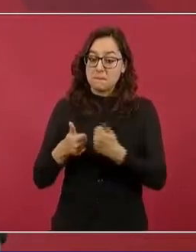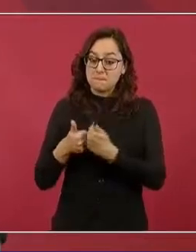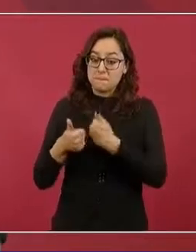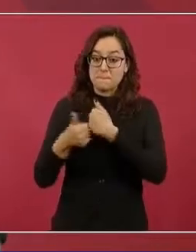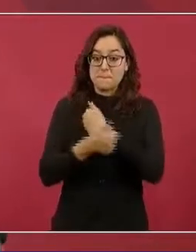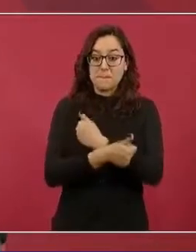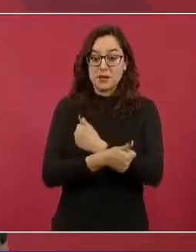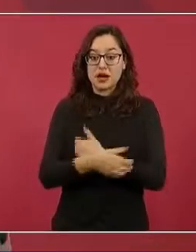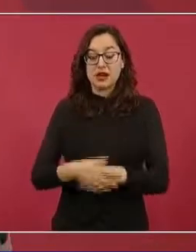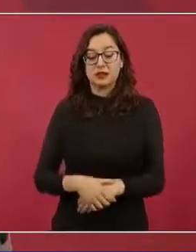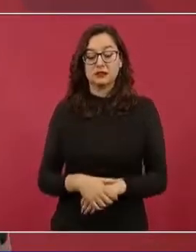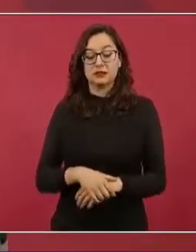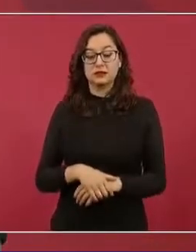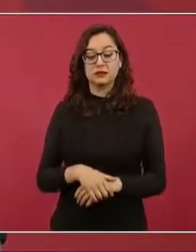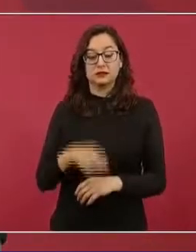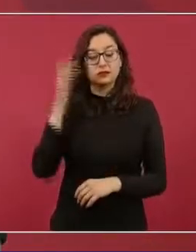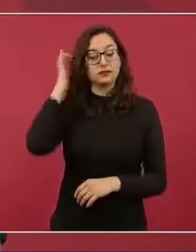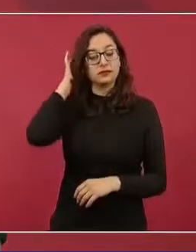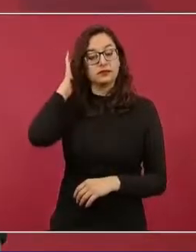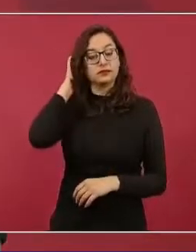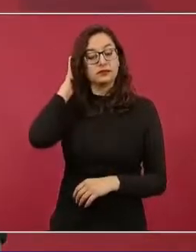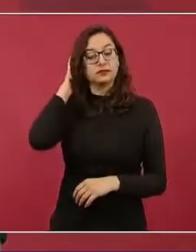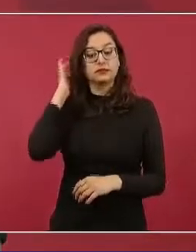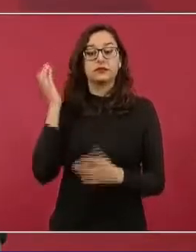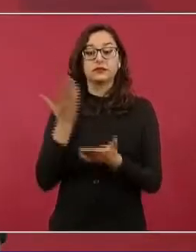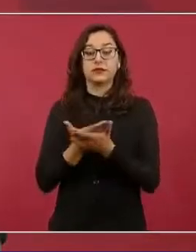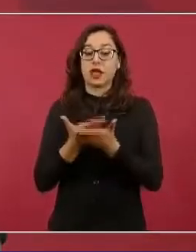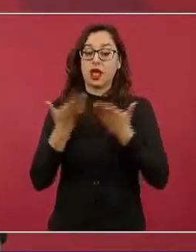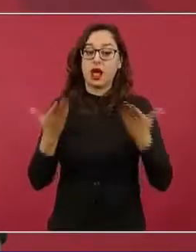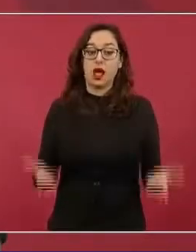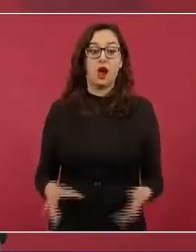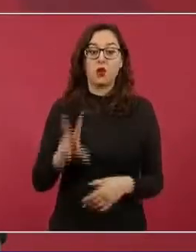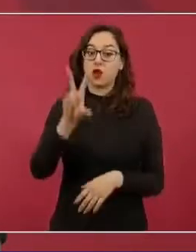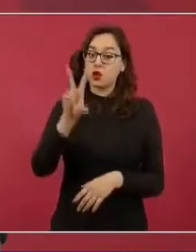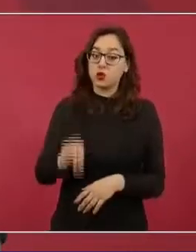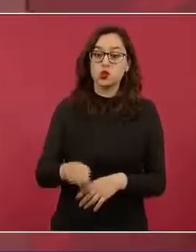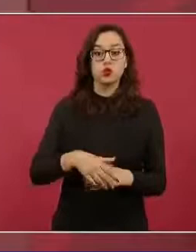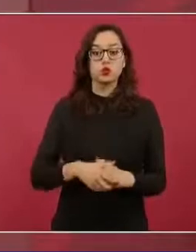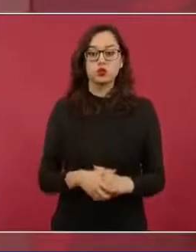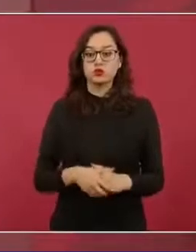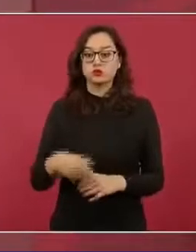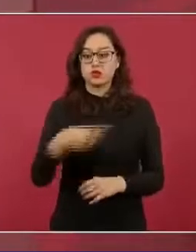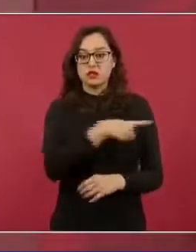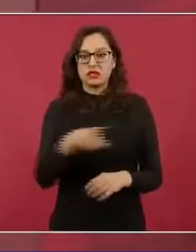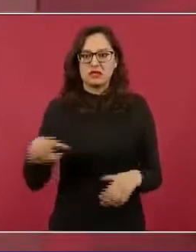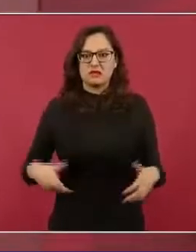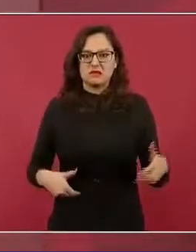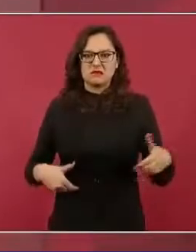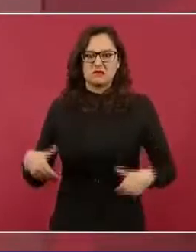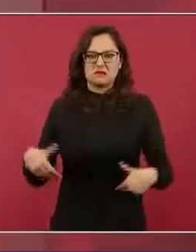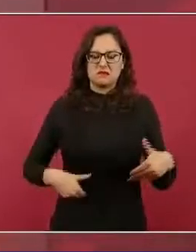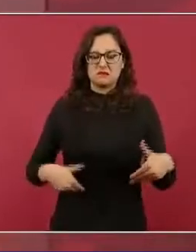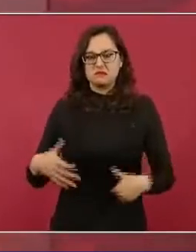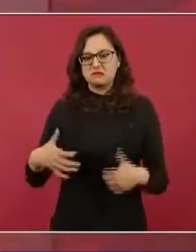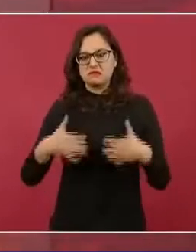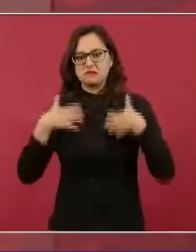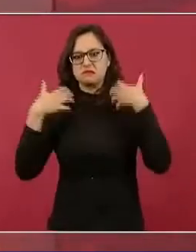Ya eso no, aunque les dé coraje. Y es un tema importantísimo,